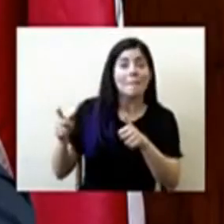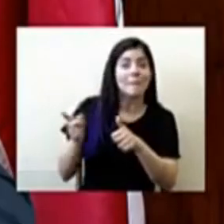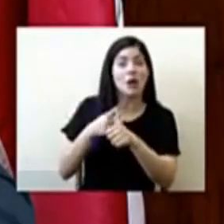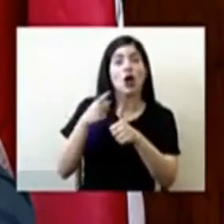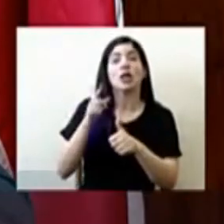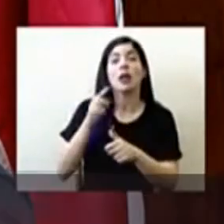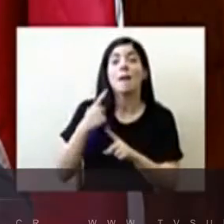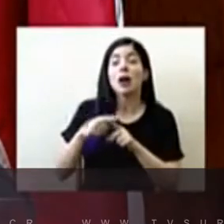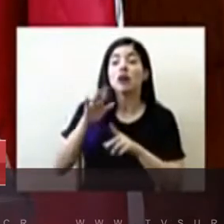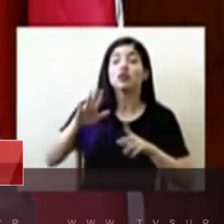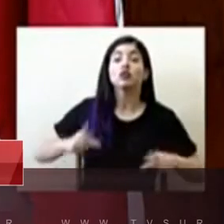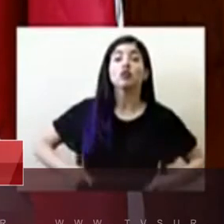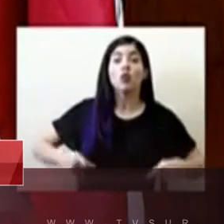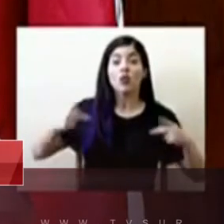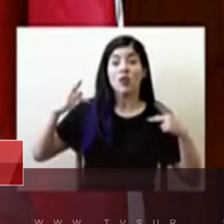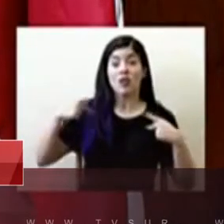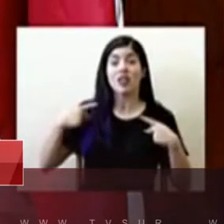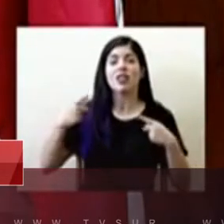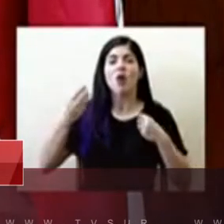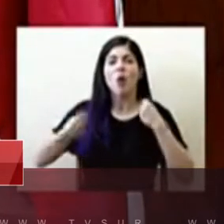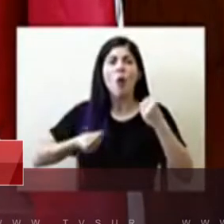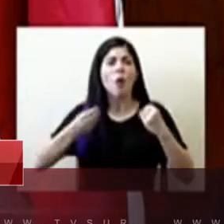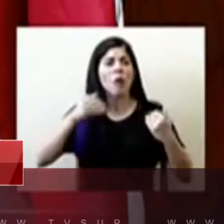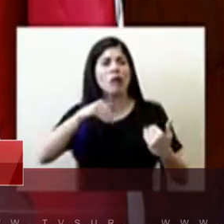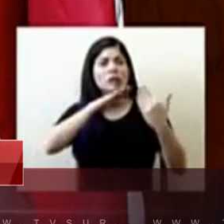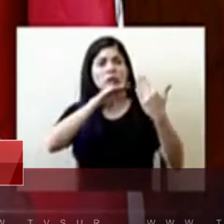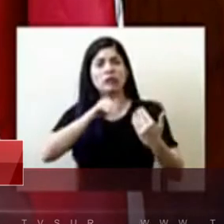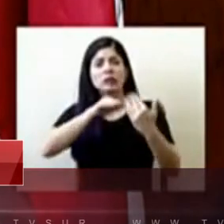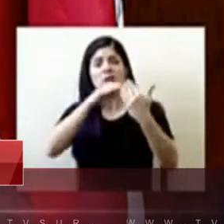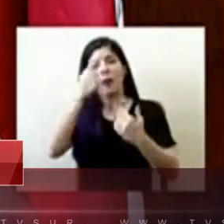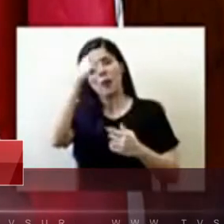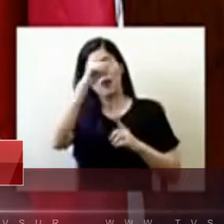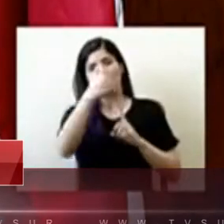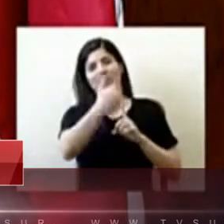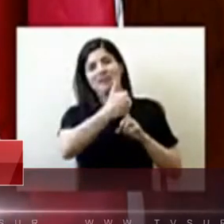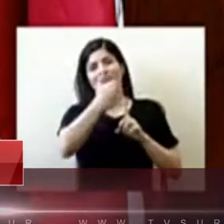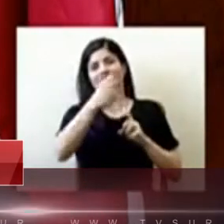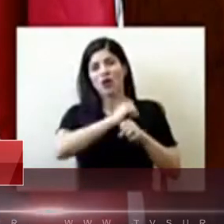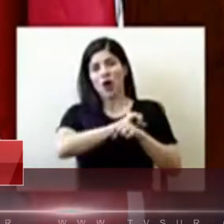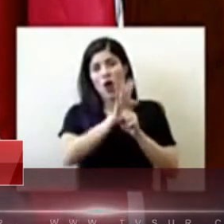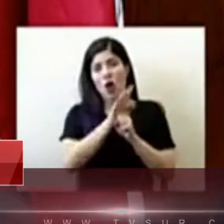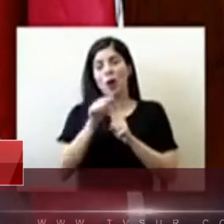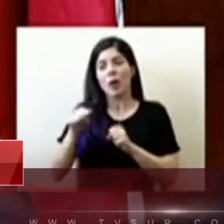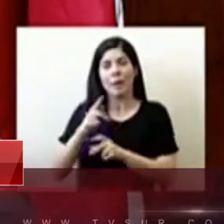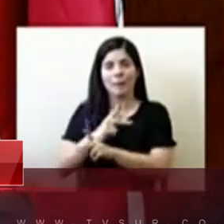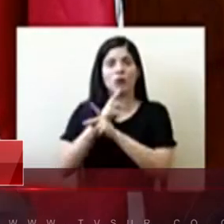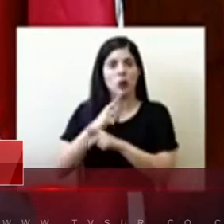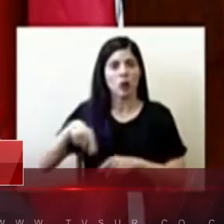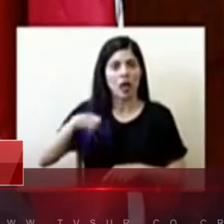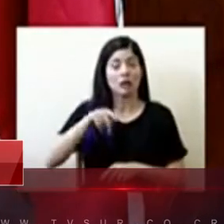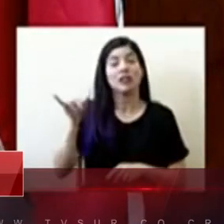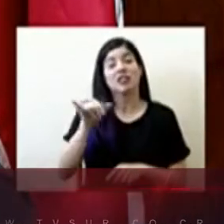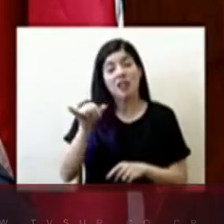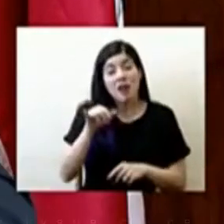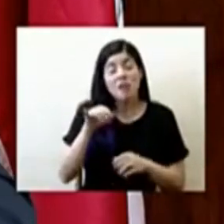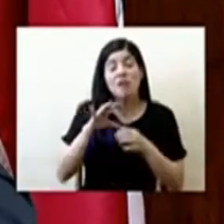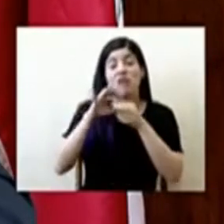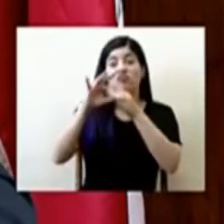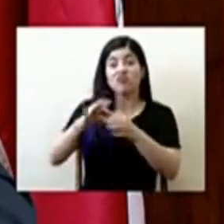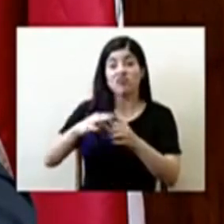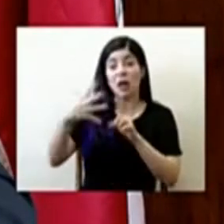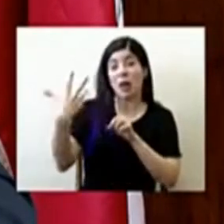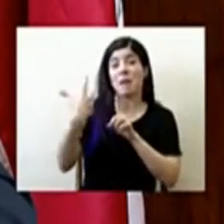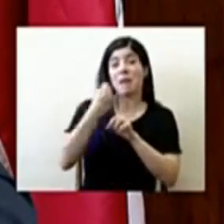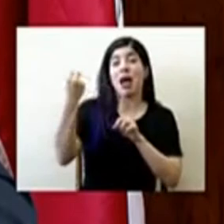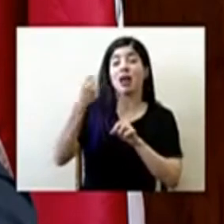calidad de vida frente a las vulnerabilidades generadas por el COVID-19 y también por los impactos que